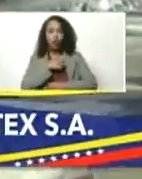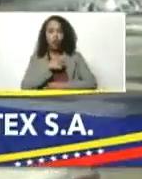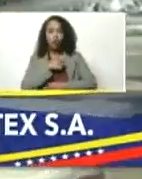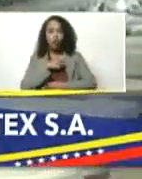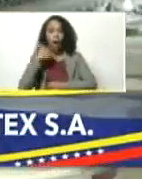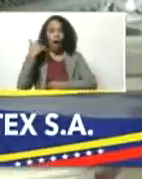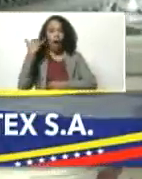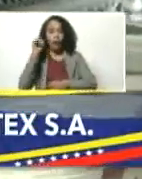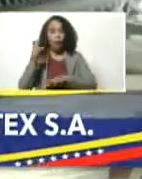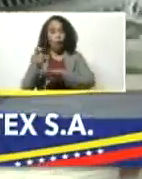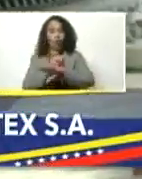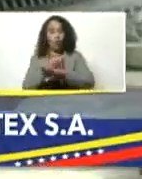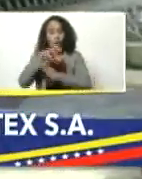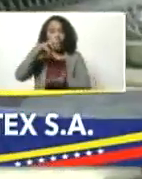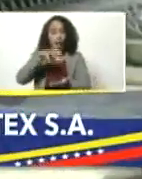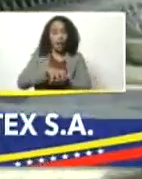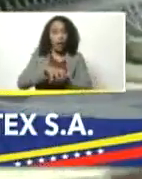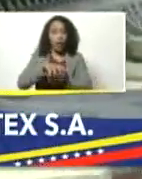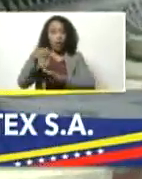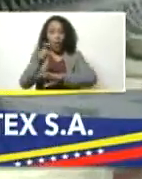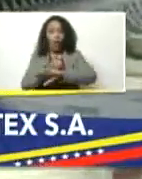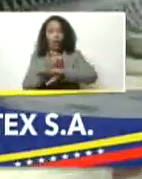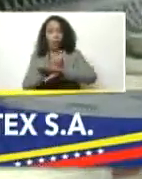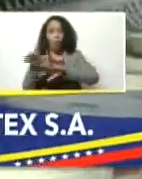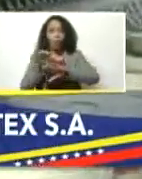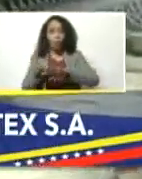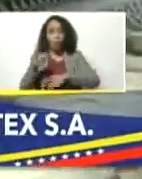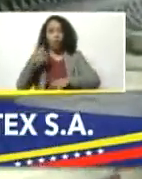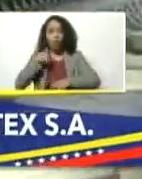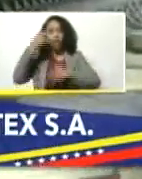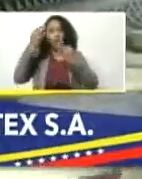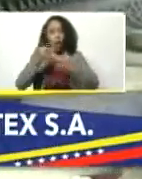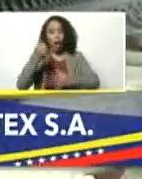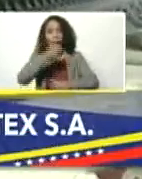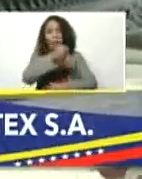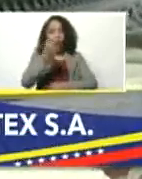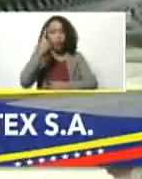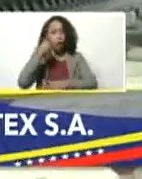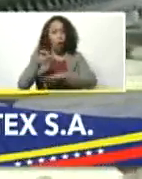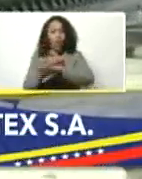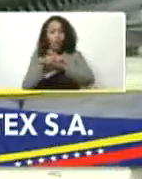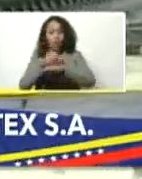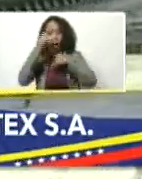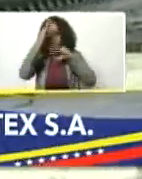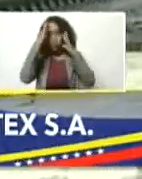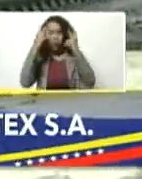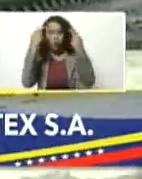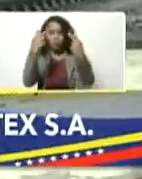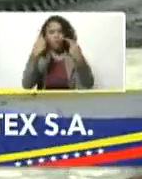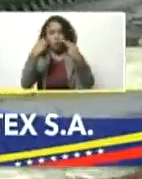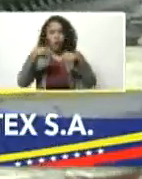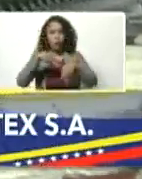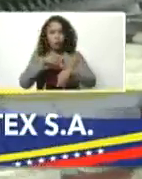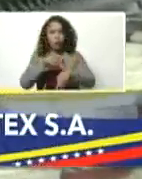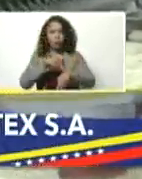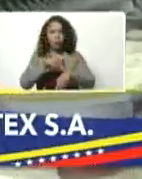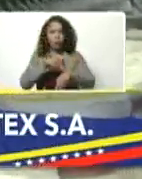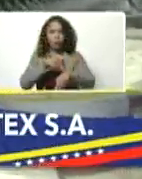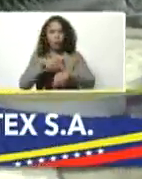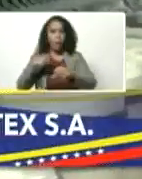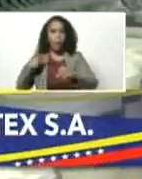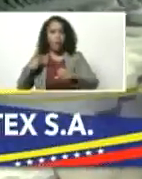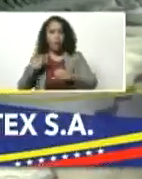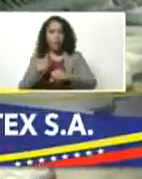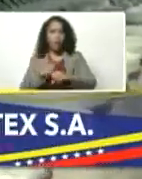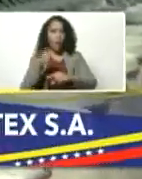como gobierno regional y gobierno municipal, y yo estoy segura que cada uno de los gobernadores que lo están escuchando en este momento, de inyectarnos